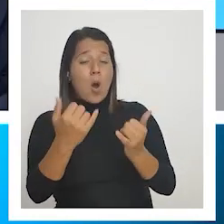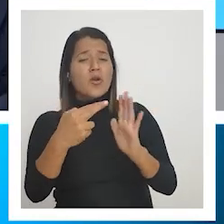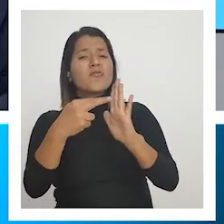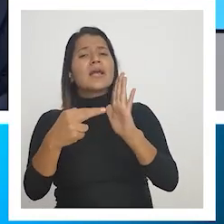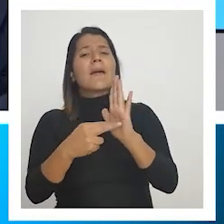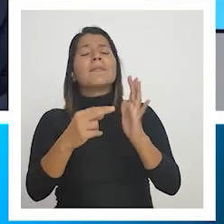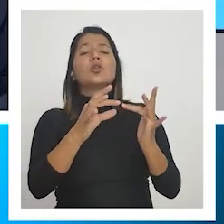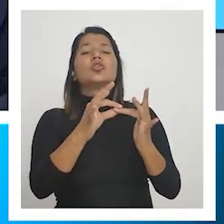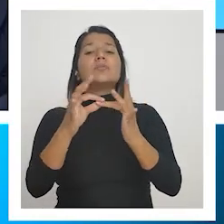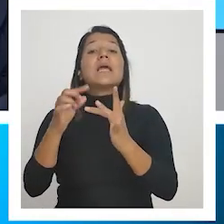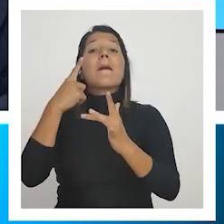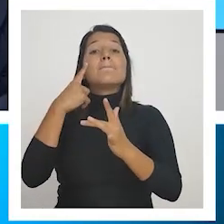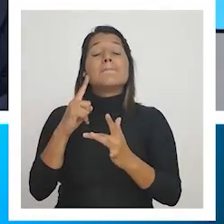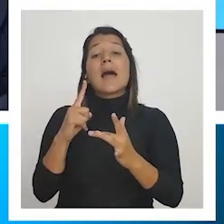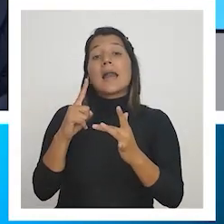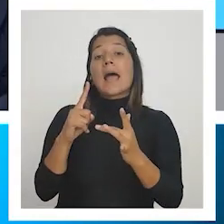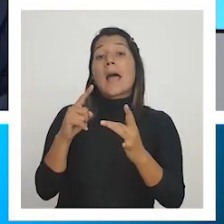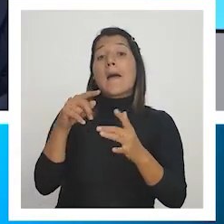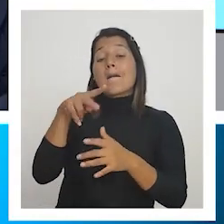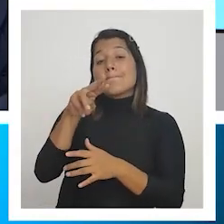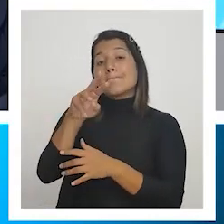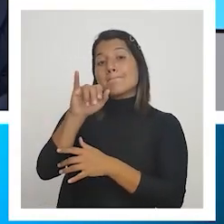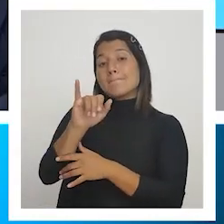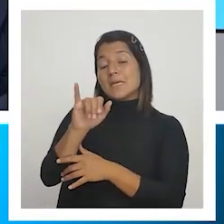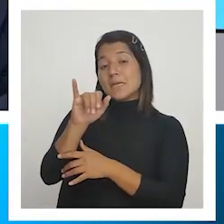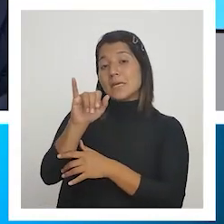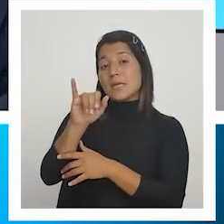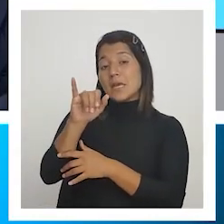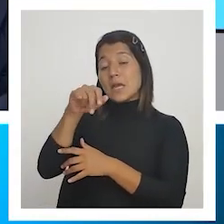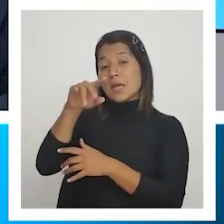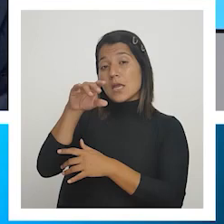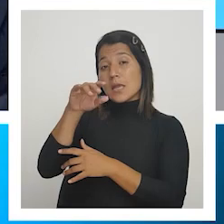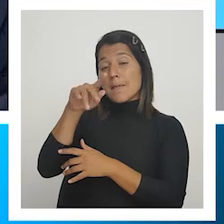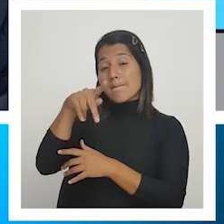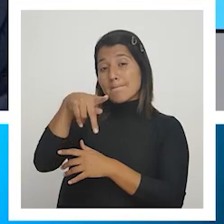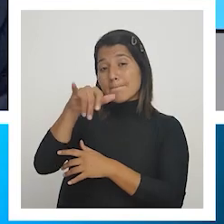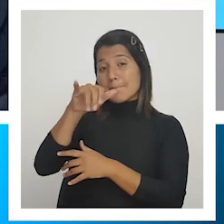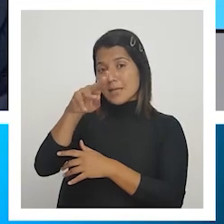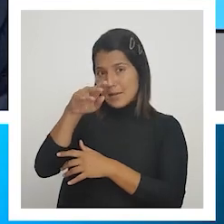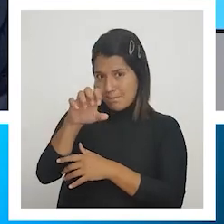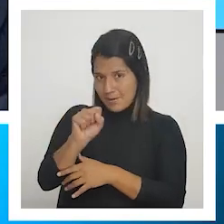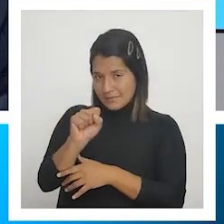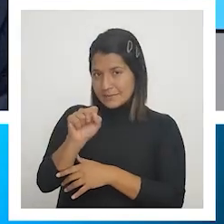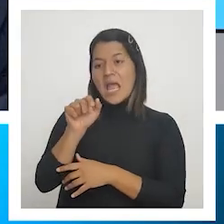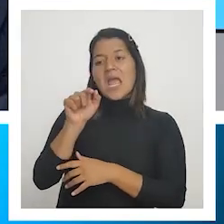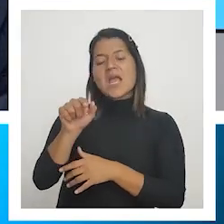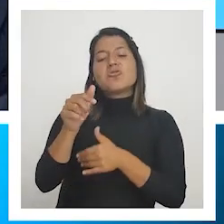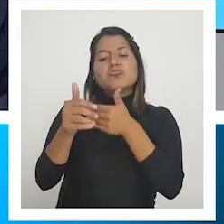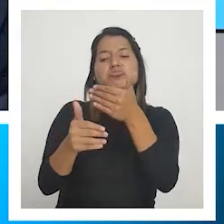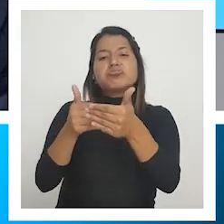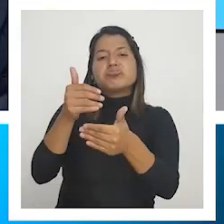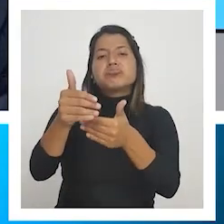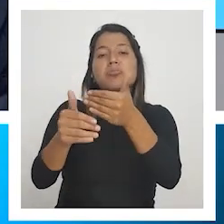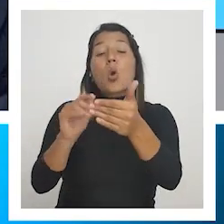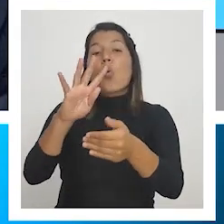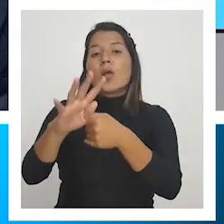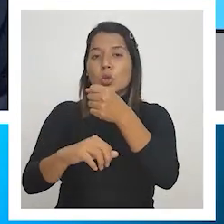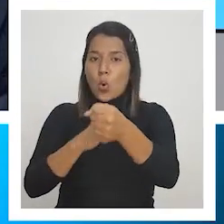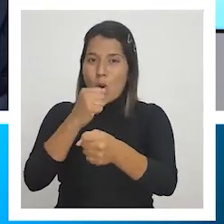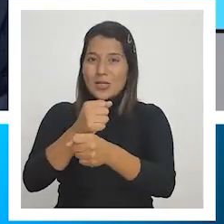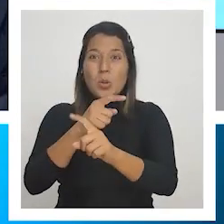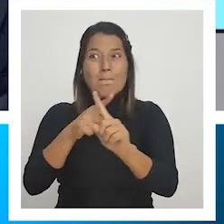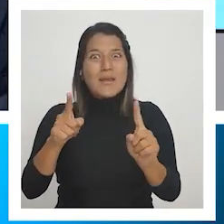años, pero tenemos que profundizarlo y hacerlo con una cobertura más amplia, porque hoy, por